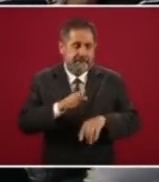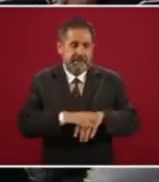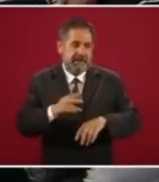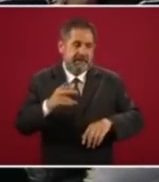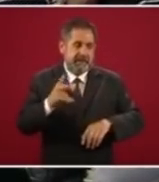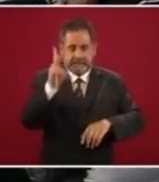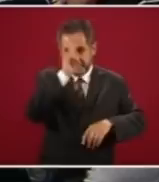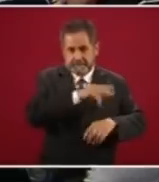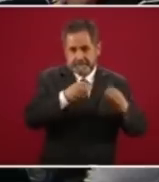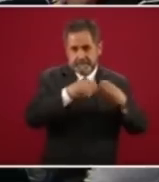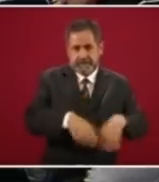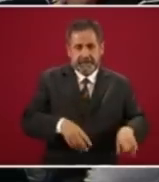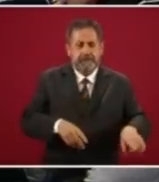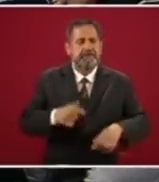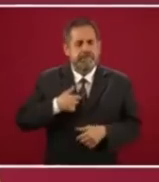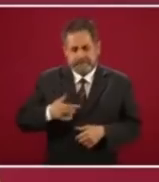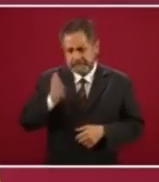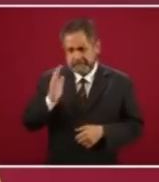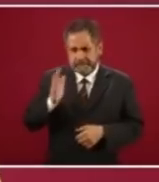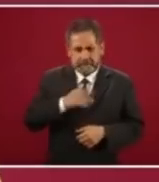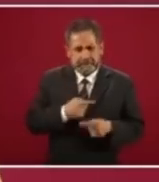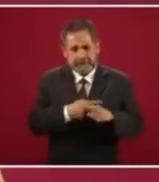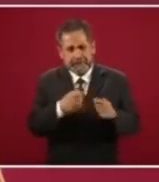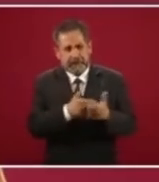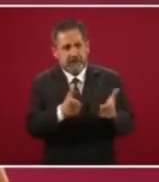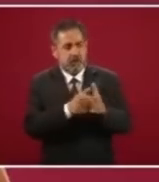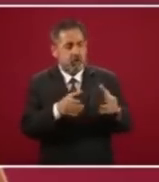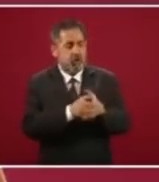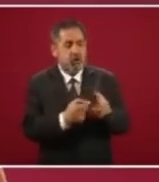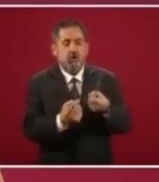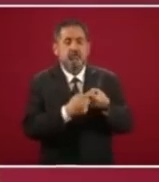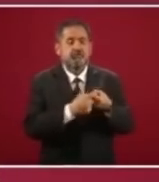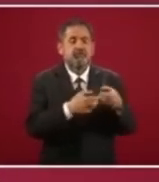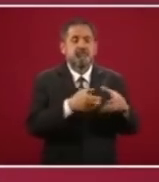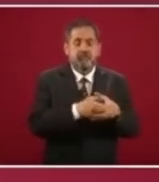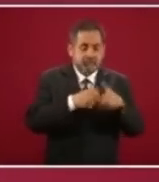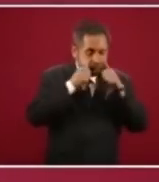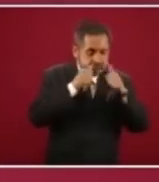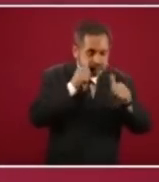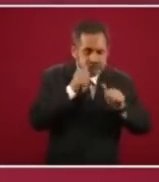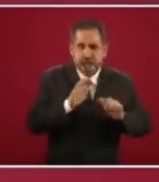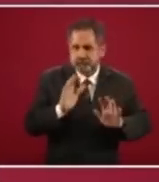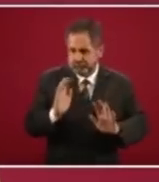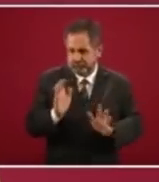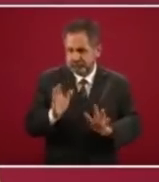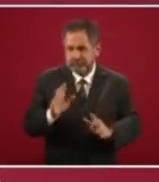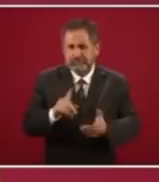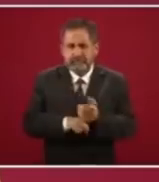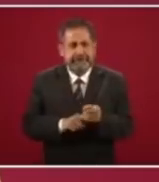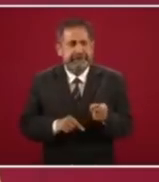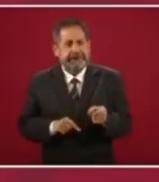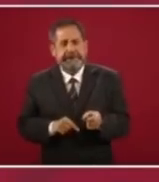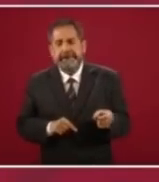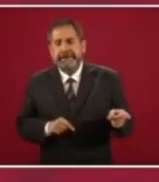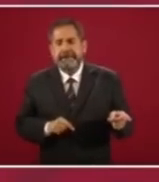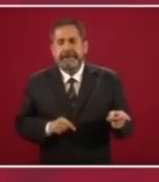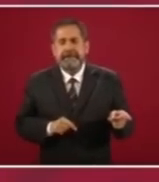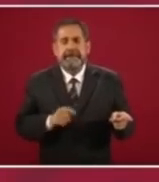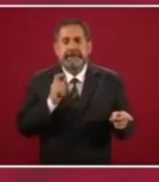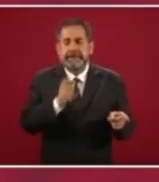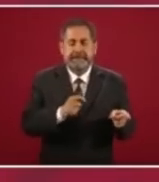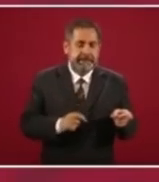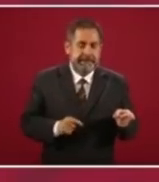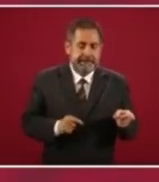más afectados. Hemos atendido a varios grupos de jornaleros y en específico son estas,